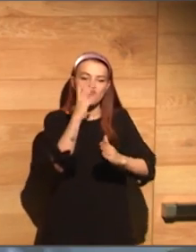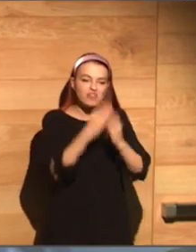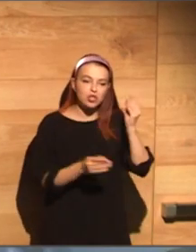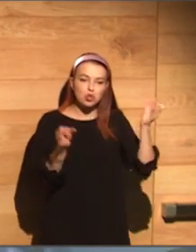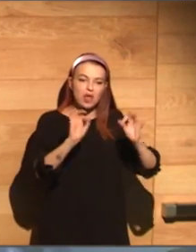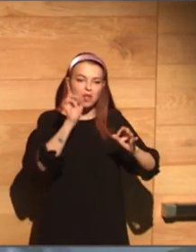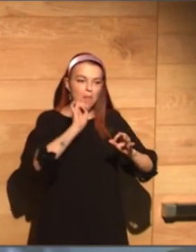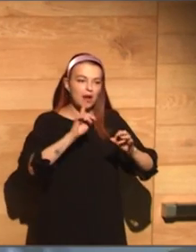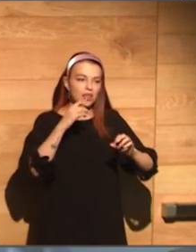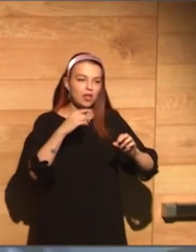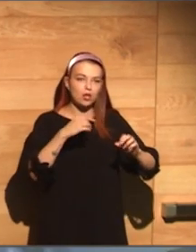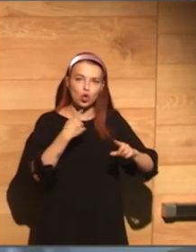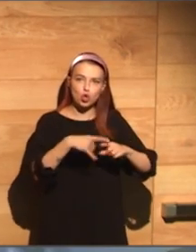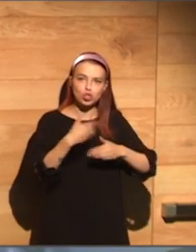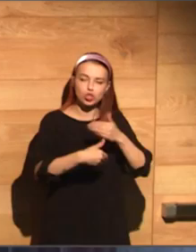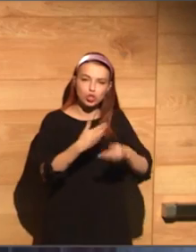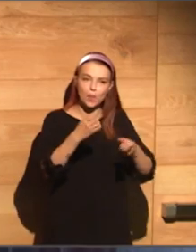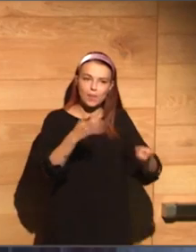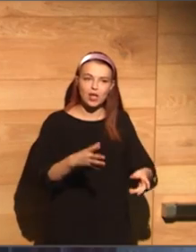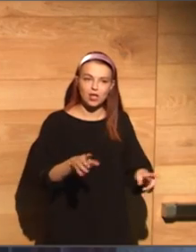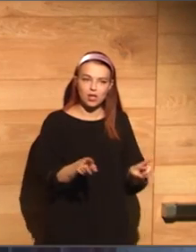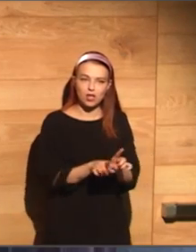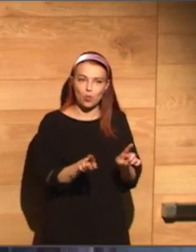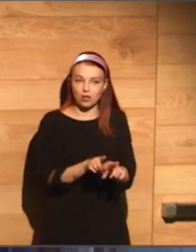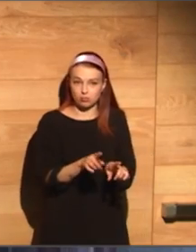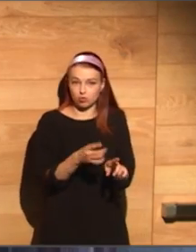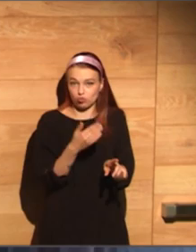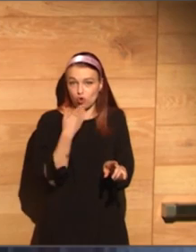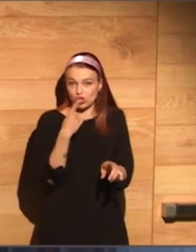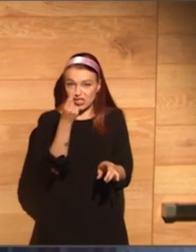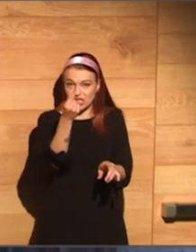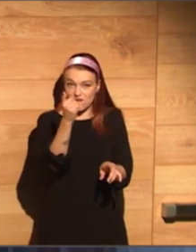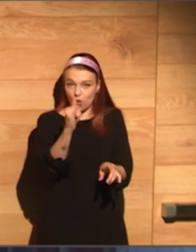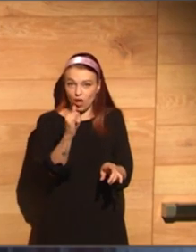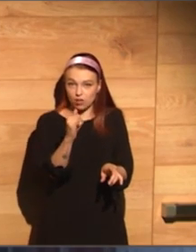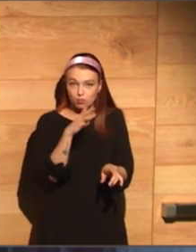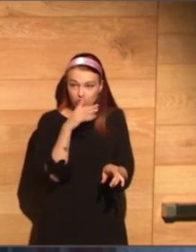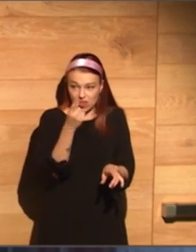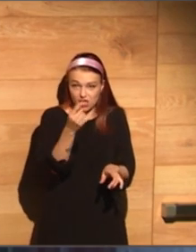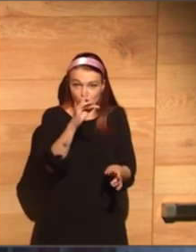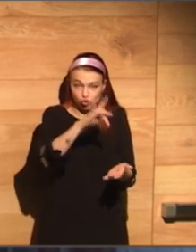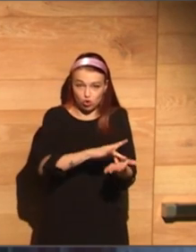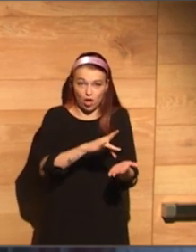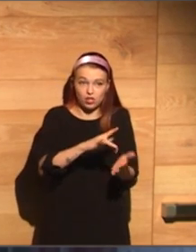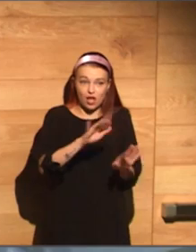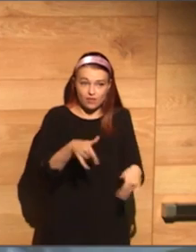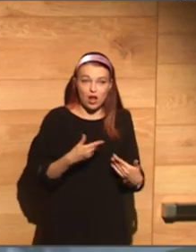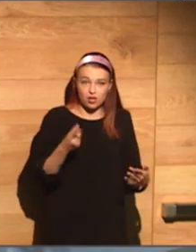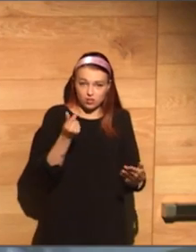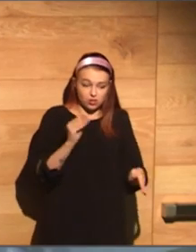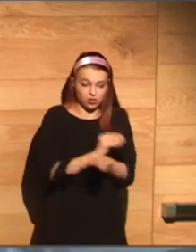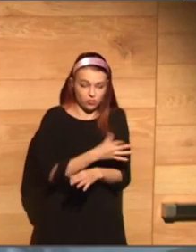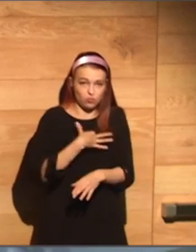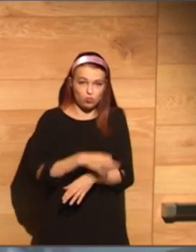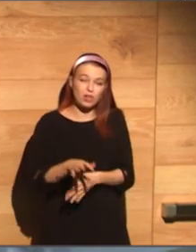fuera sencillo. Como si tuviera dinero, que eso es exactamente lo que le estaba pasando. Eso ayudó mucho. Pero en el caso, además, de Patrimonio, tiene algunos de los